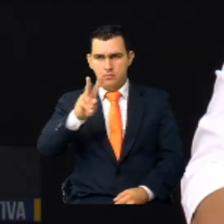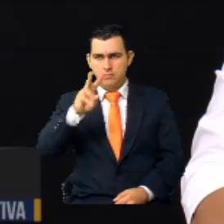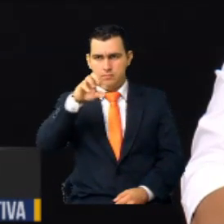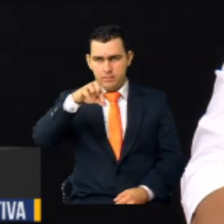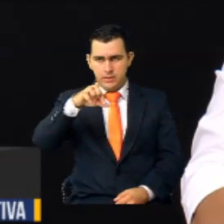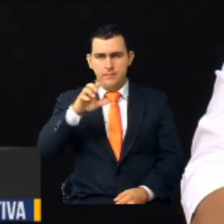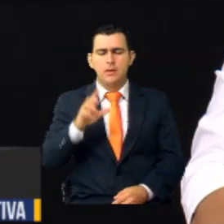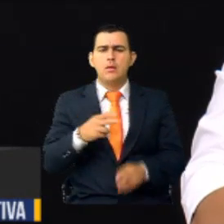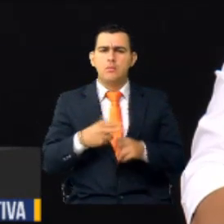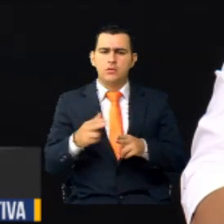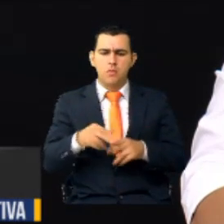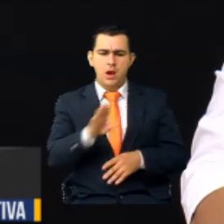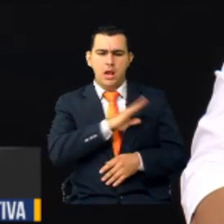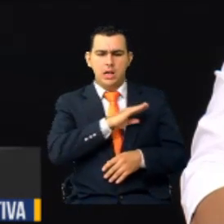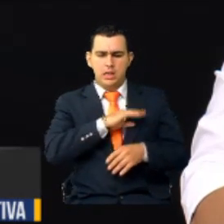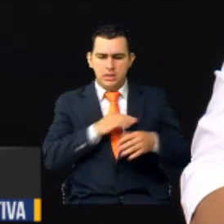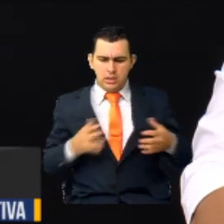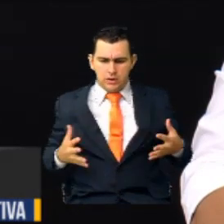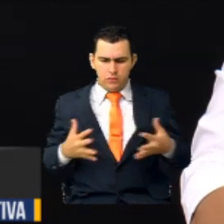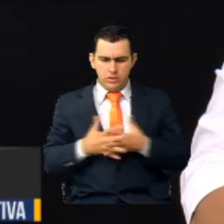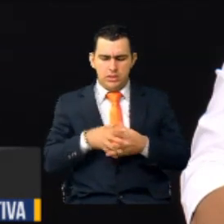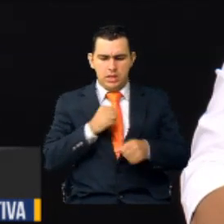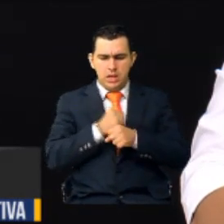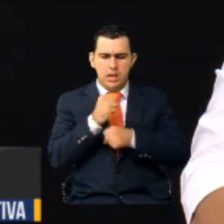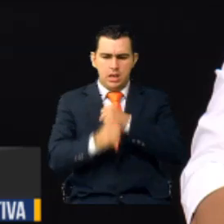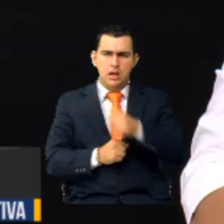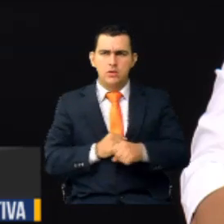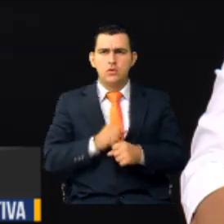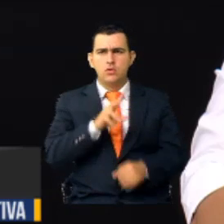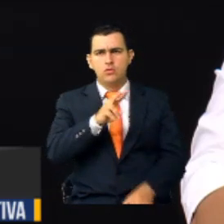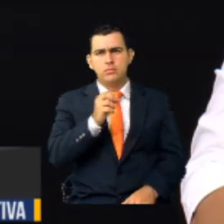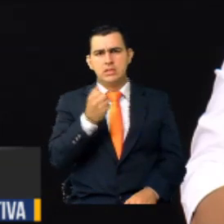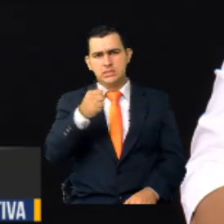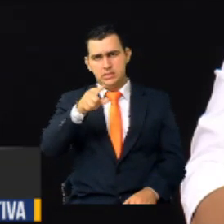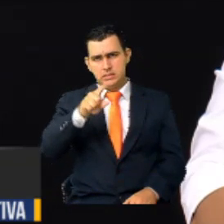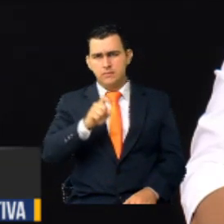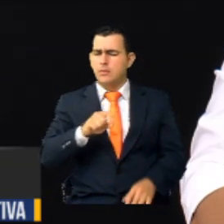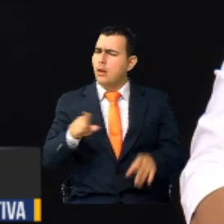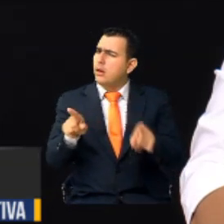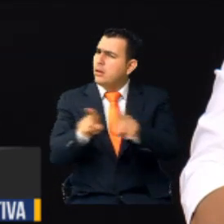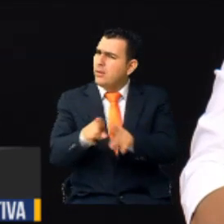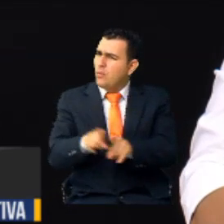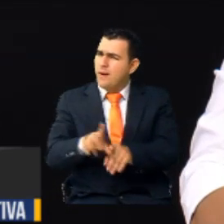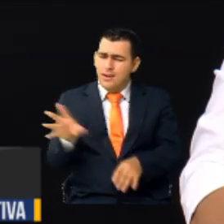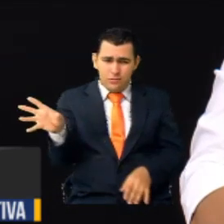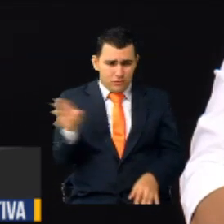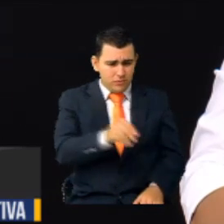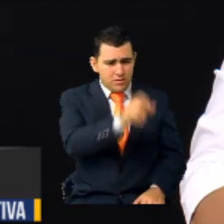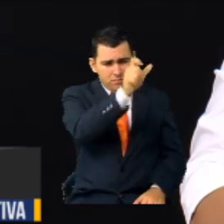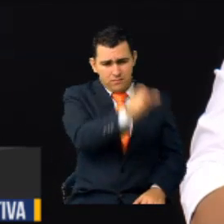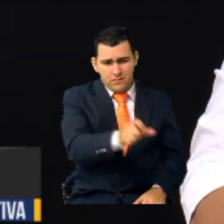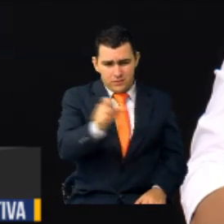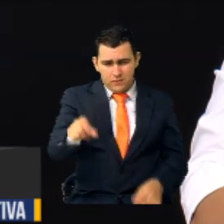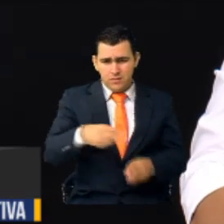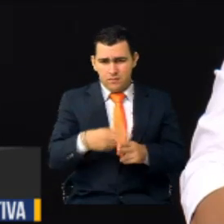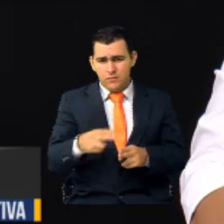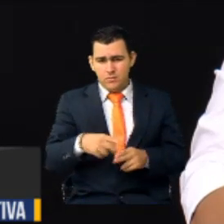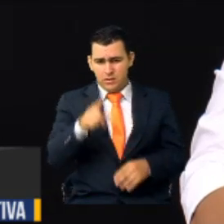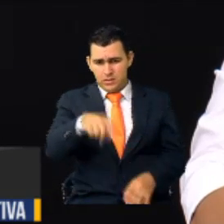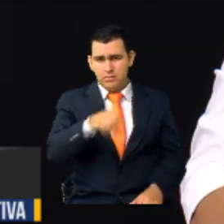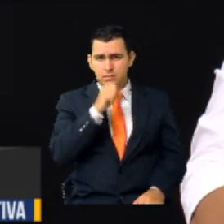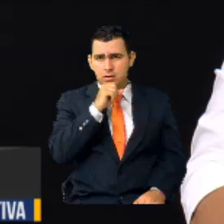a partir del 1 de enero de 2016, al igual que cualquier otro mandatario de cualquier ciudad del país, tiene